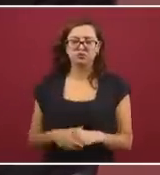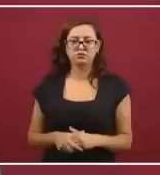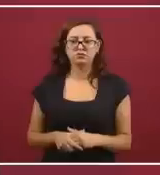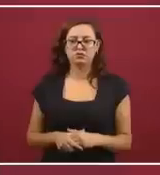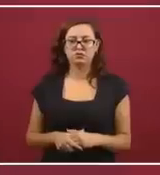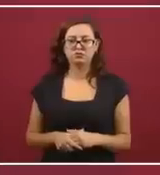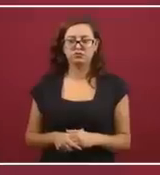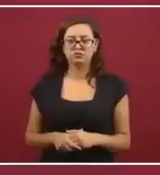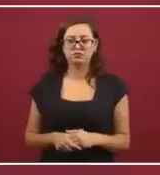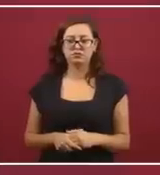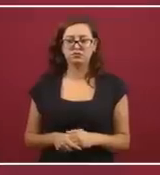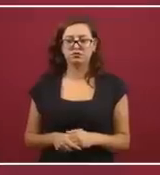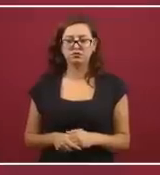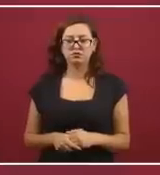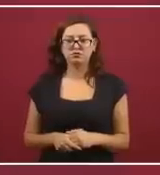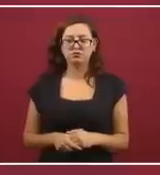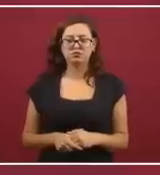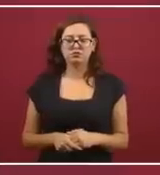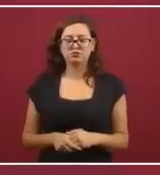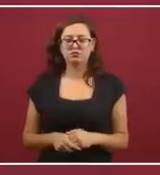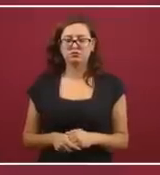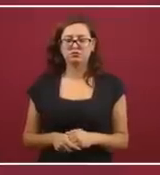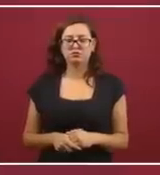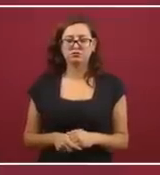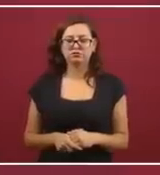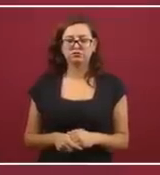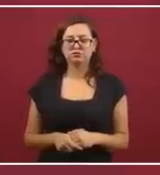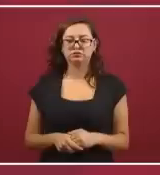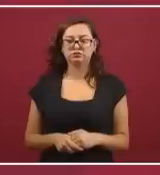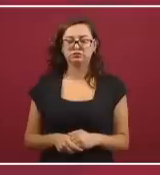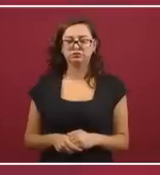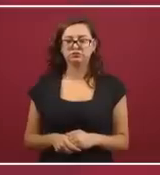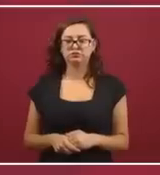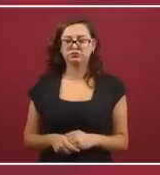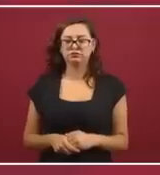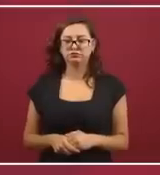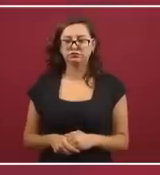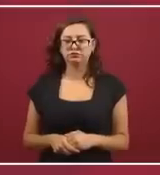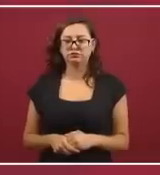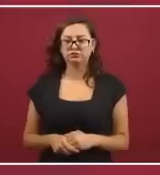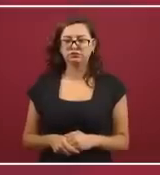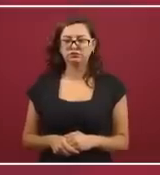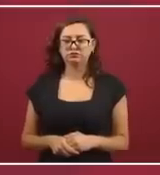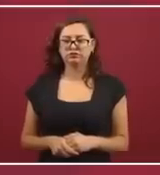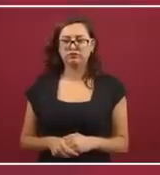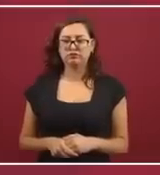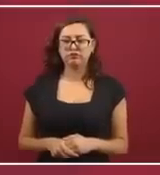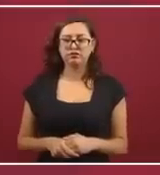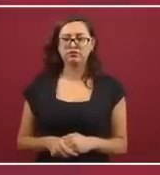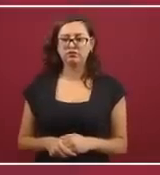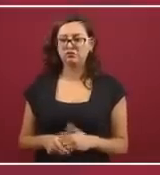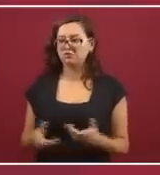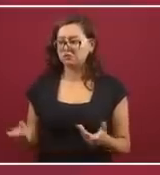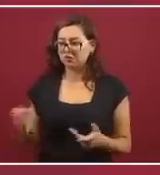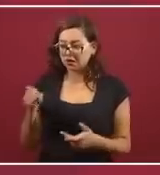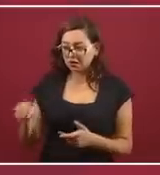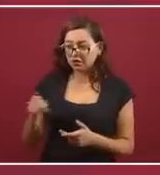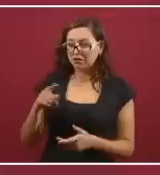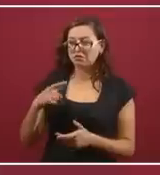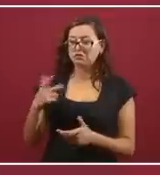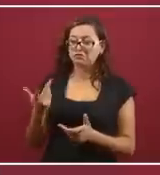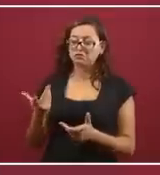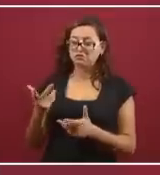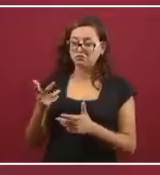de fiscalización o de supervisión a través de el sorteo